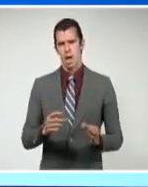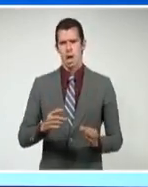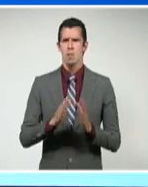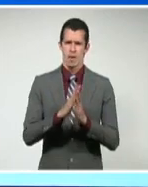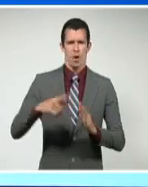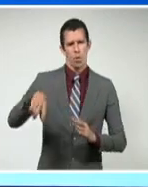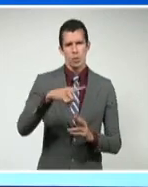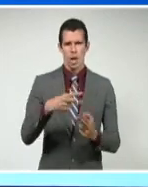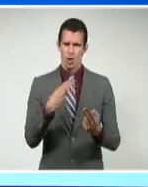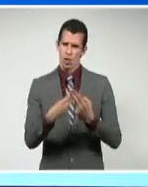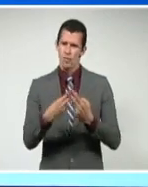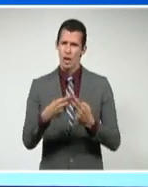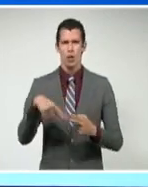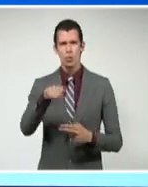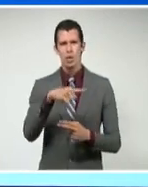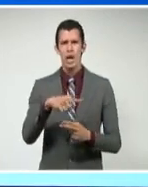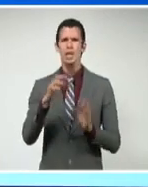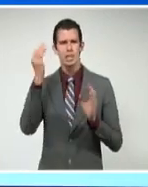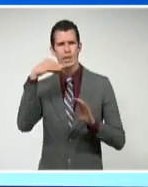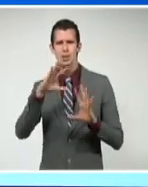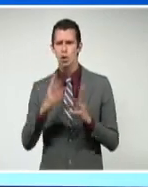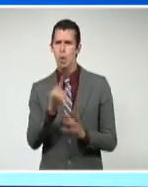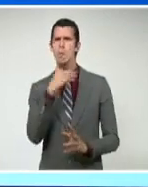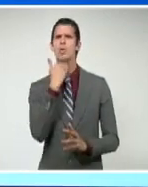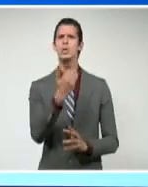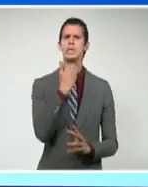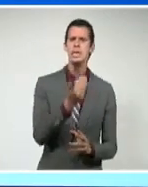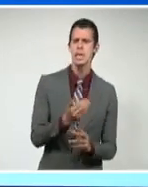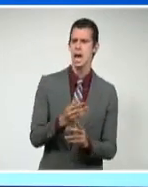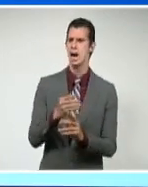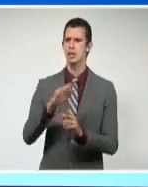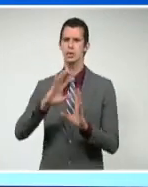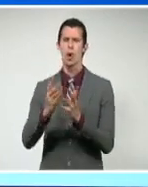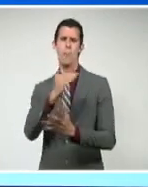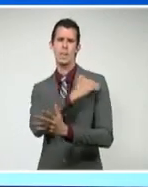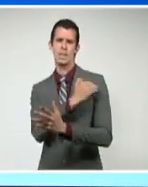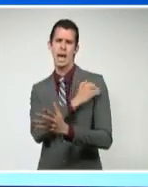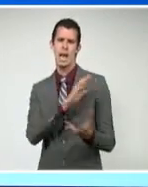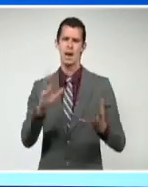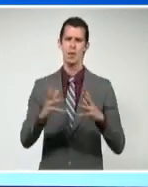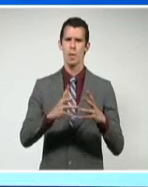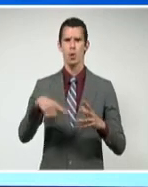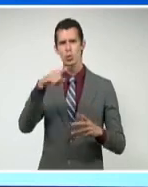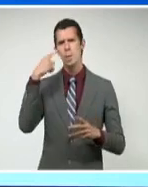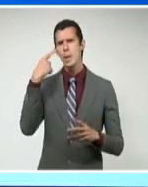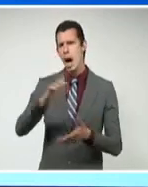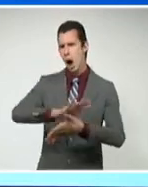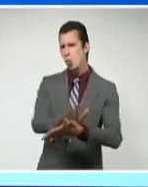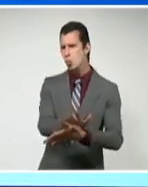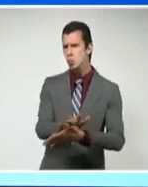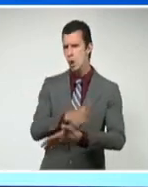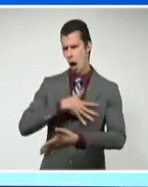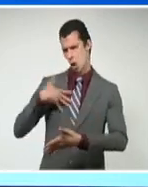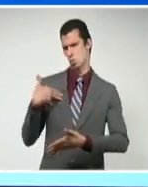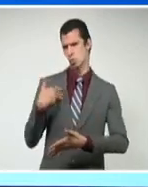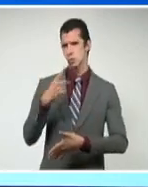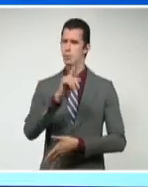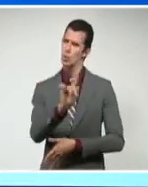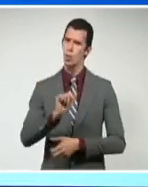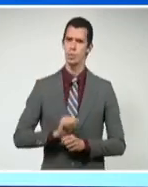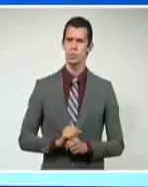que les corresponde investigar, actuar, sancionar. Yo sé que aquí, en el caso de ellos,